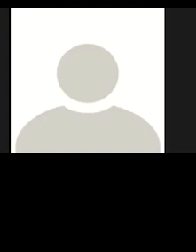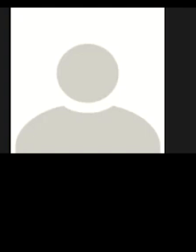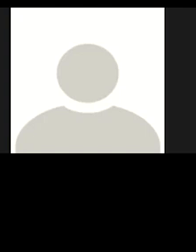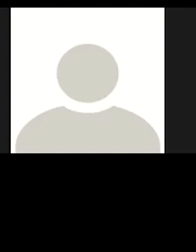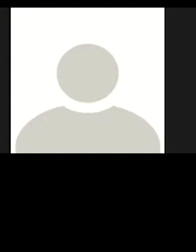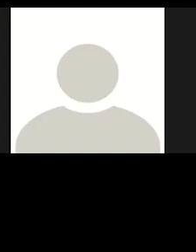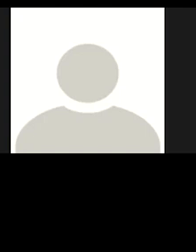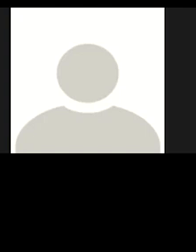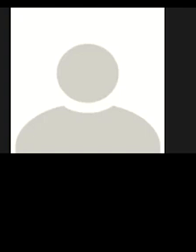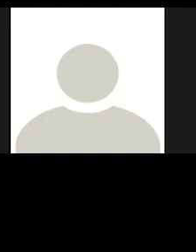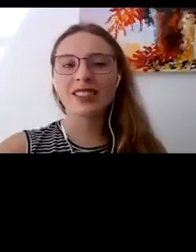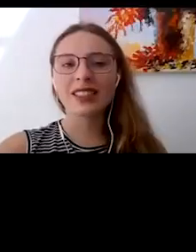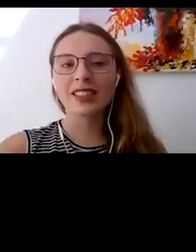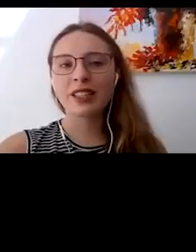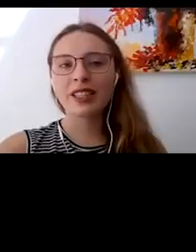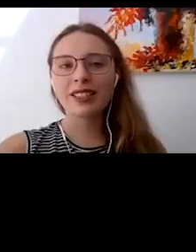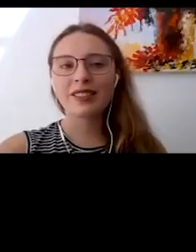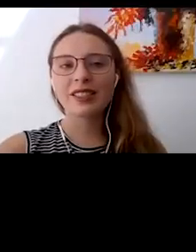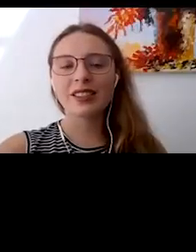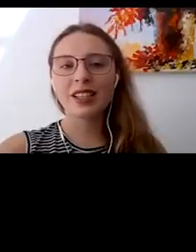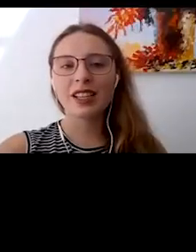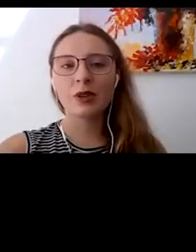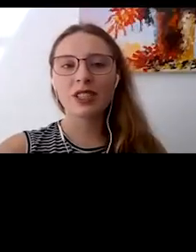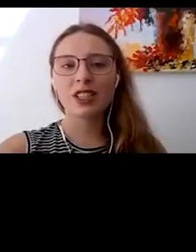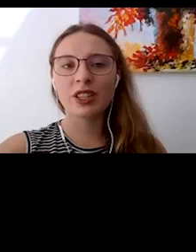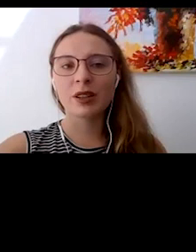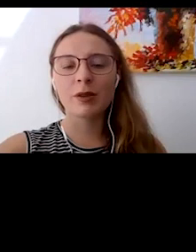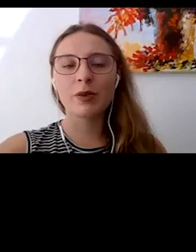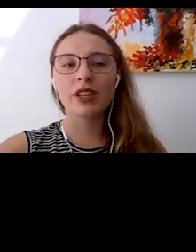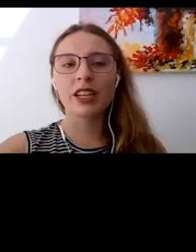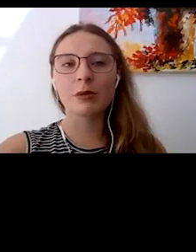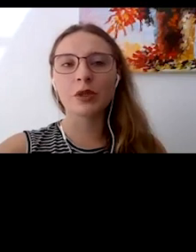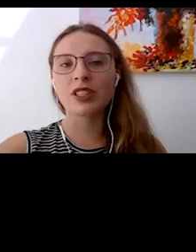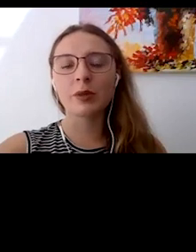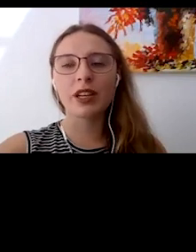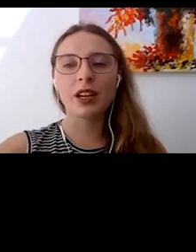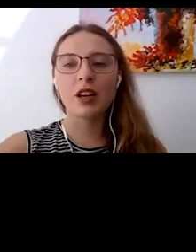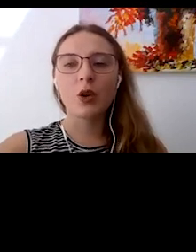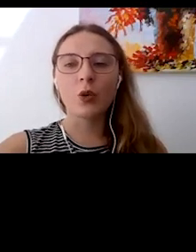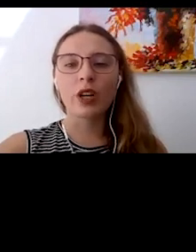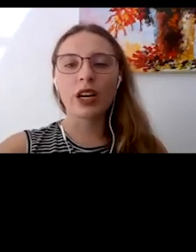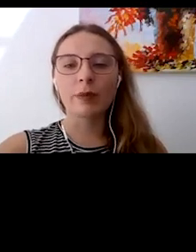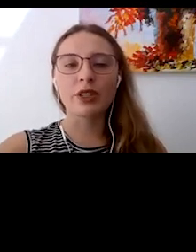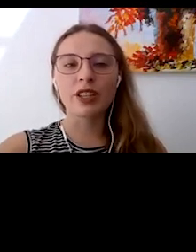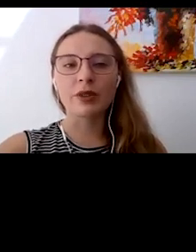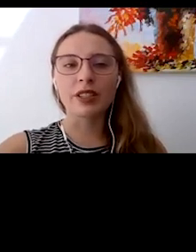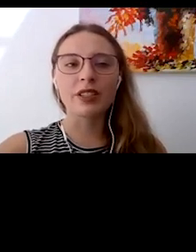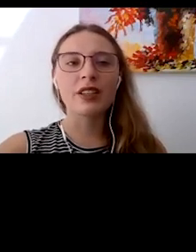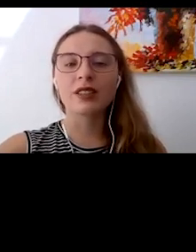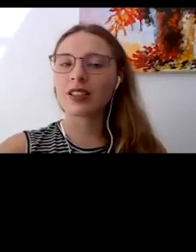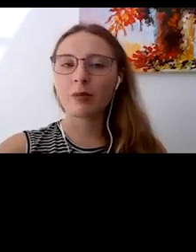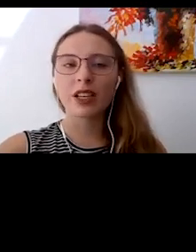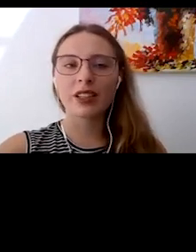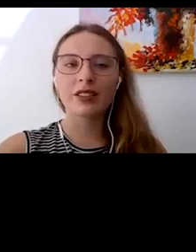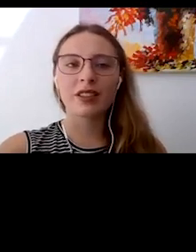pensiones. Sí, estrictamente sí sería lo más recomendable porque en el momento que se aplica una pensión alimenticia